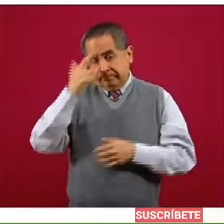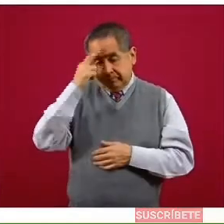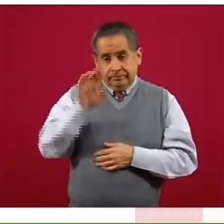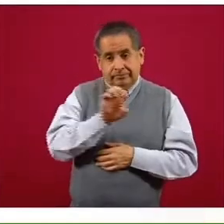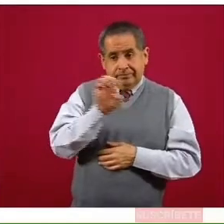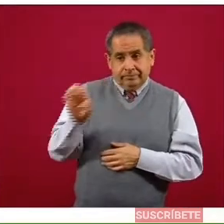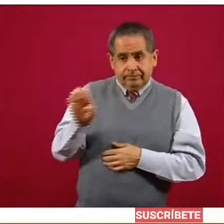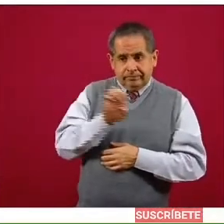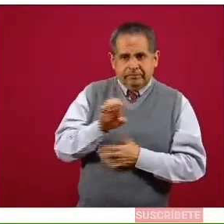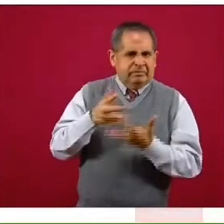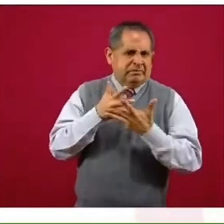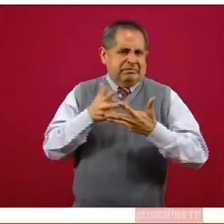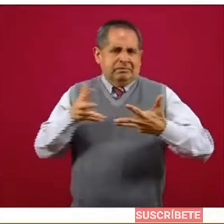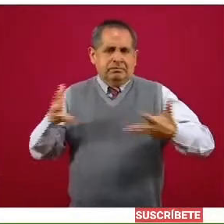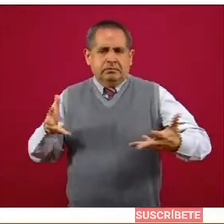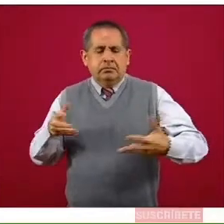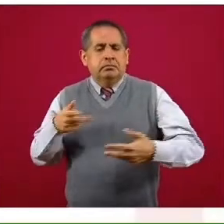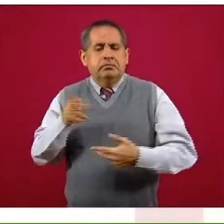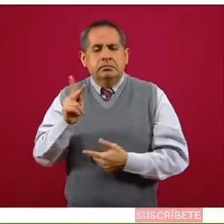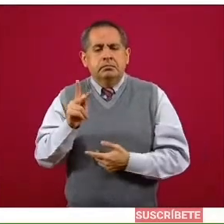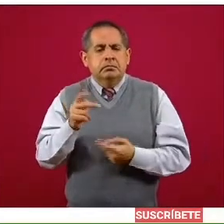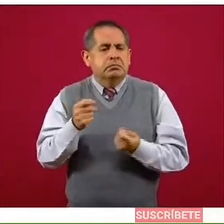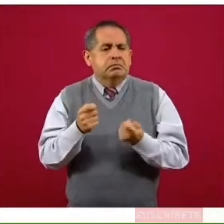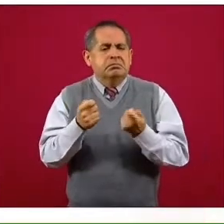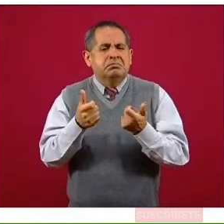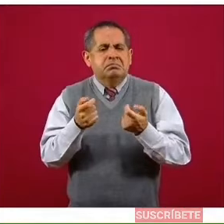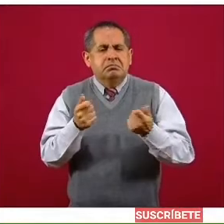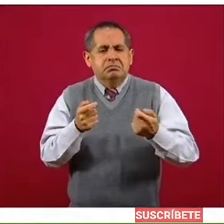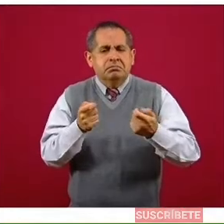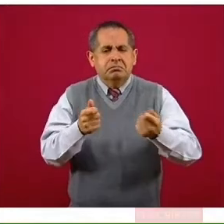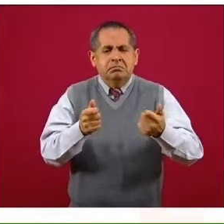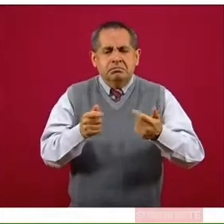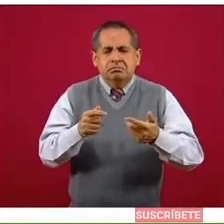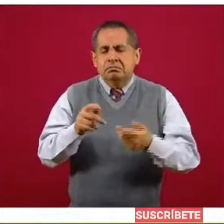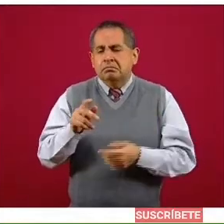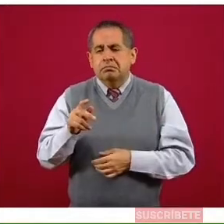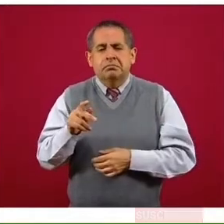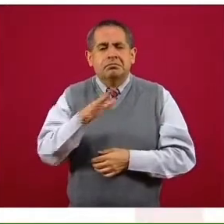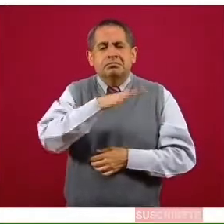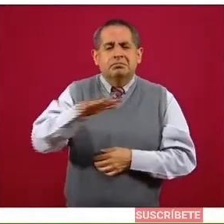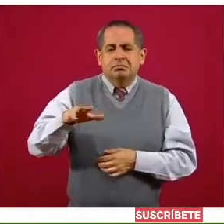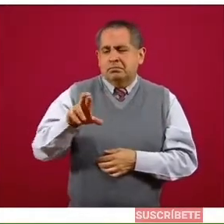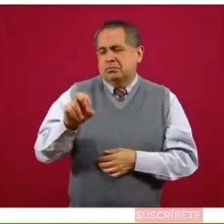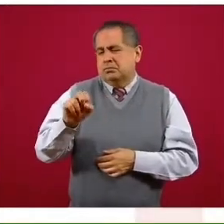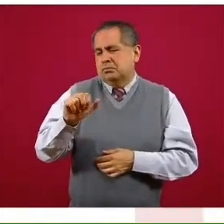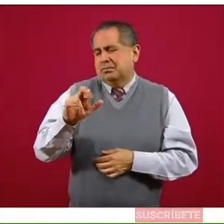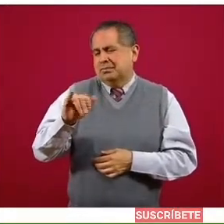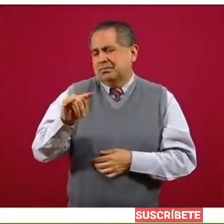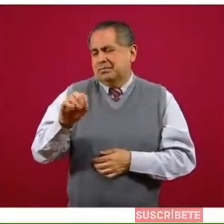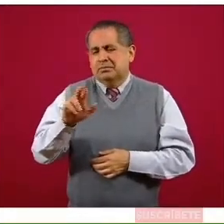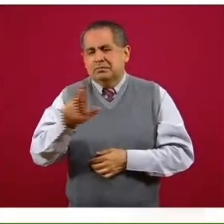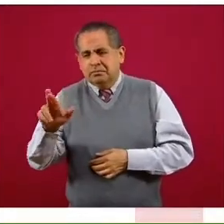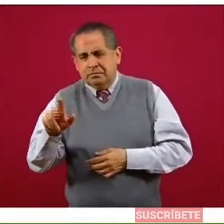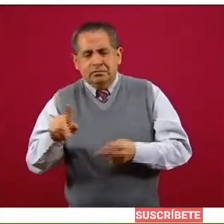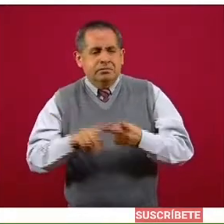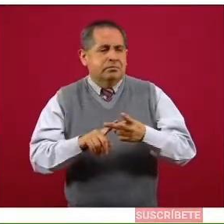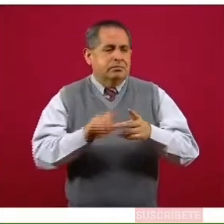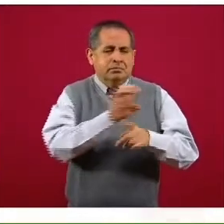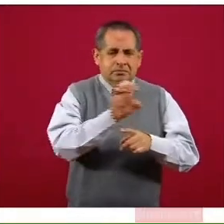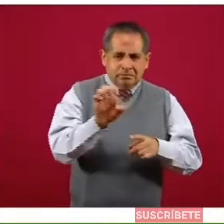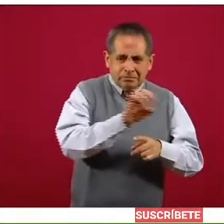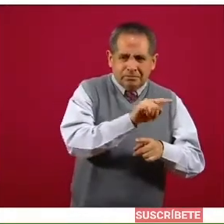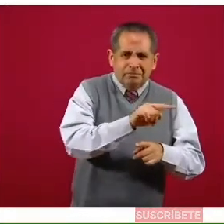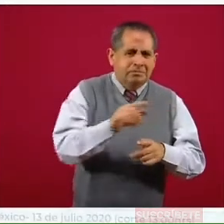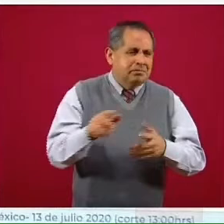es un municipio muy grande, está poblado prácticamente aquí, playas de Rosarito y de la propia ciudad de